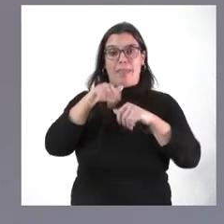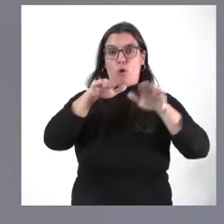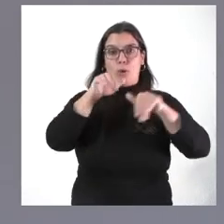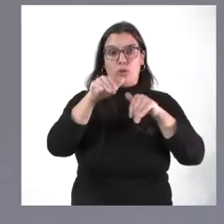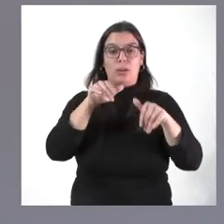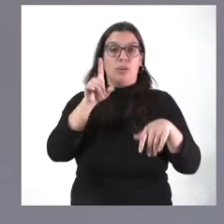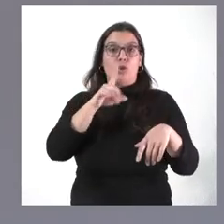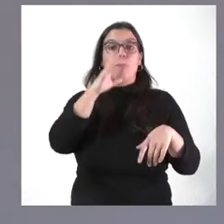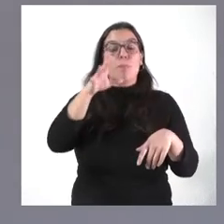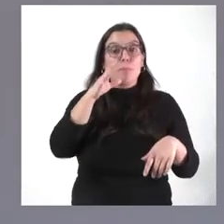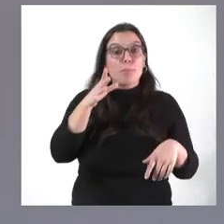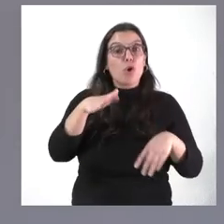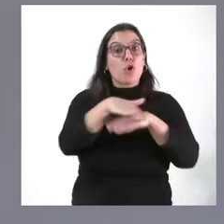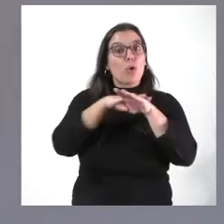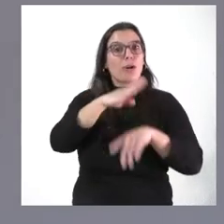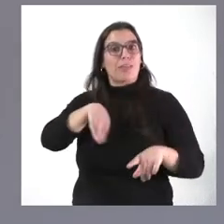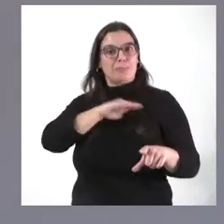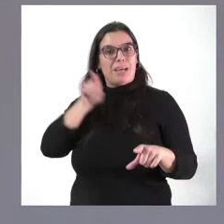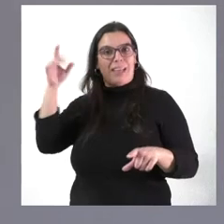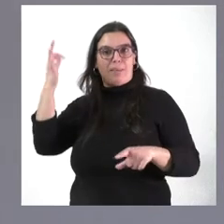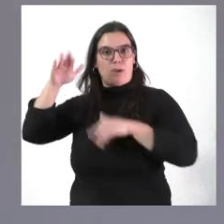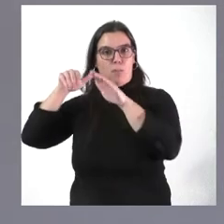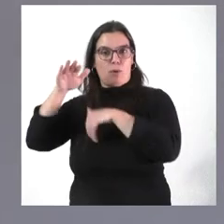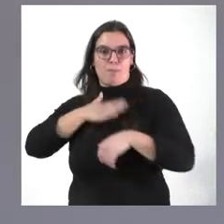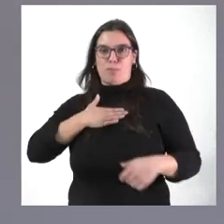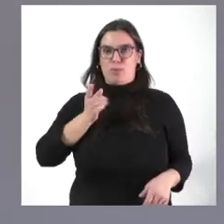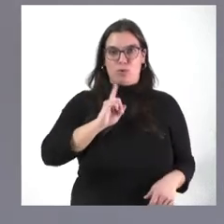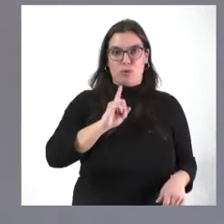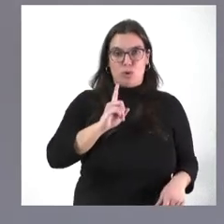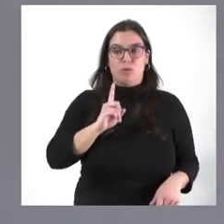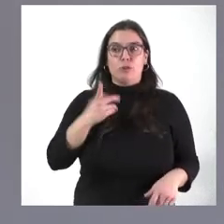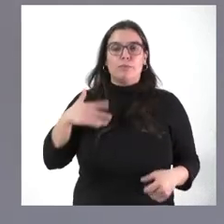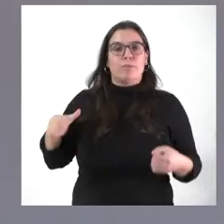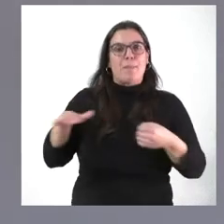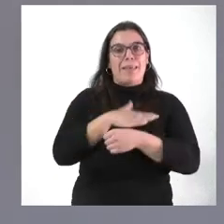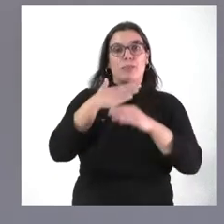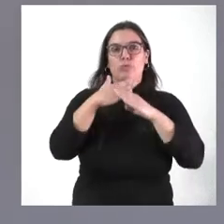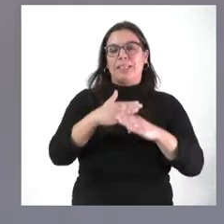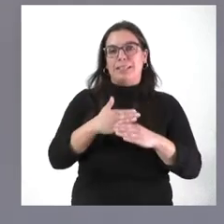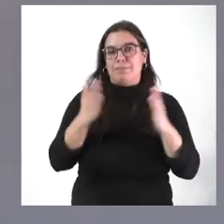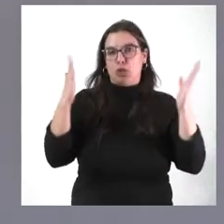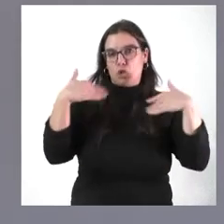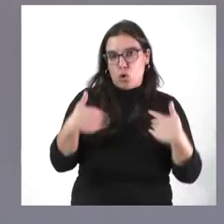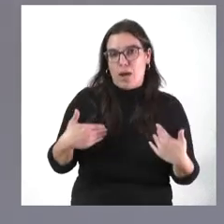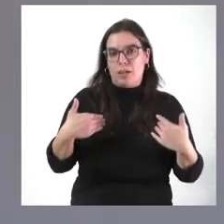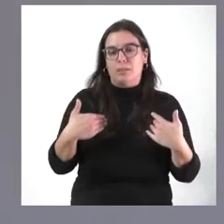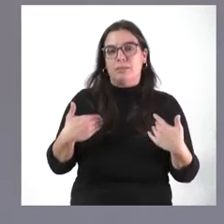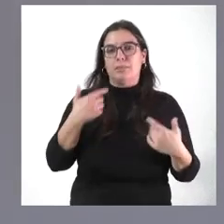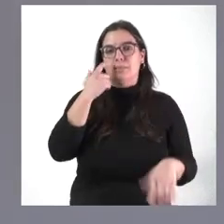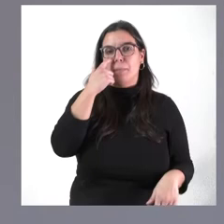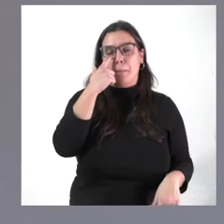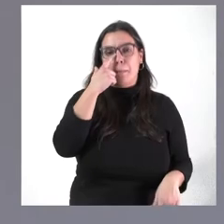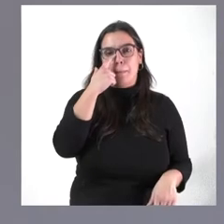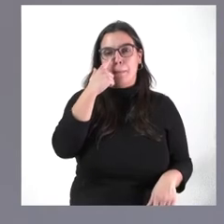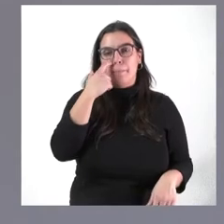cuerpo y escala de ámbito nacional que nos permitiera cubrir estas plazas con la suficiente garantía de estabilidad y disposición de personas en nuestra comunidad